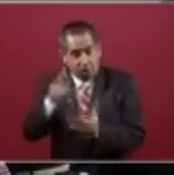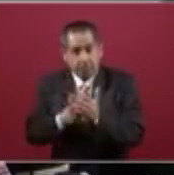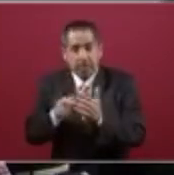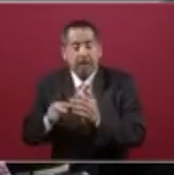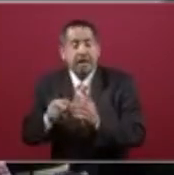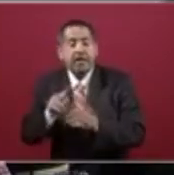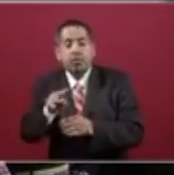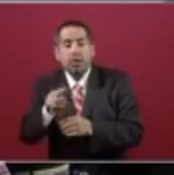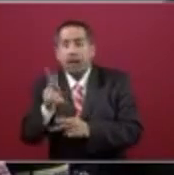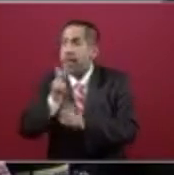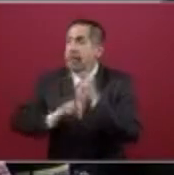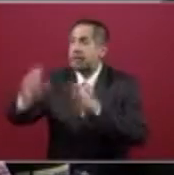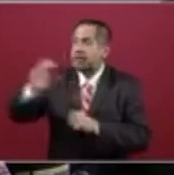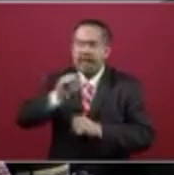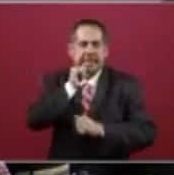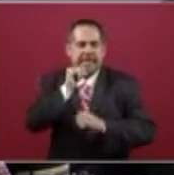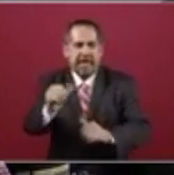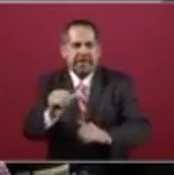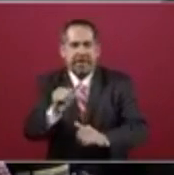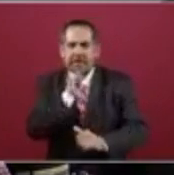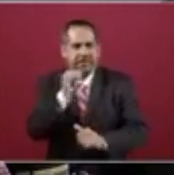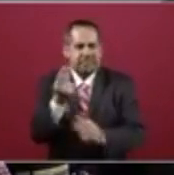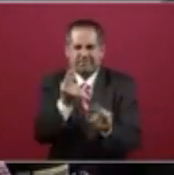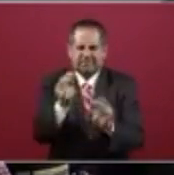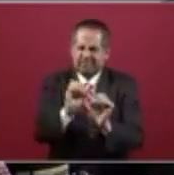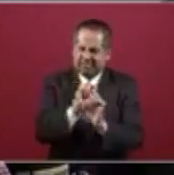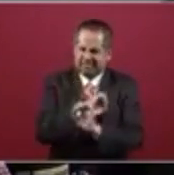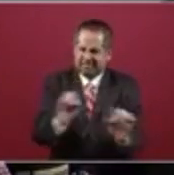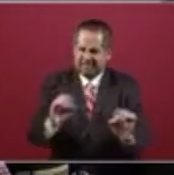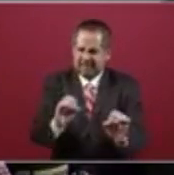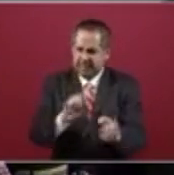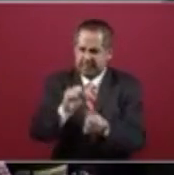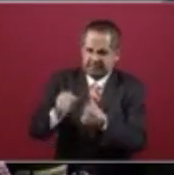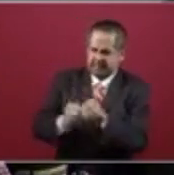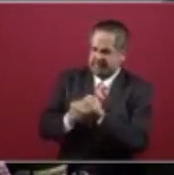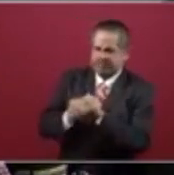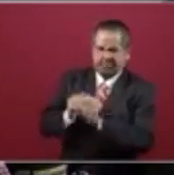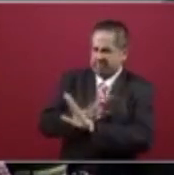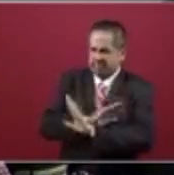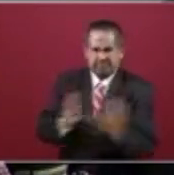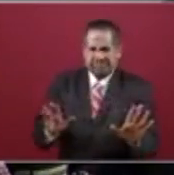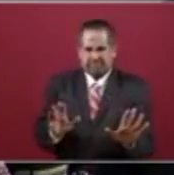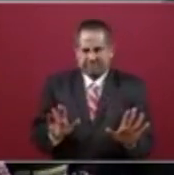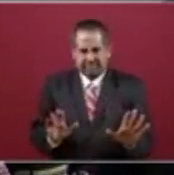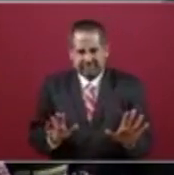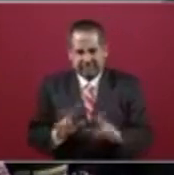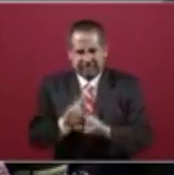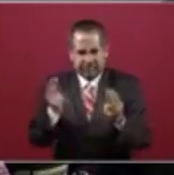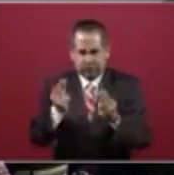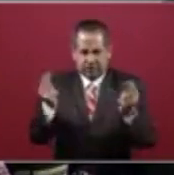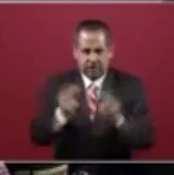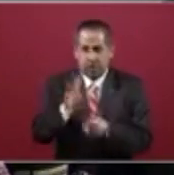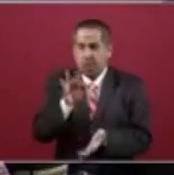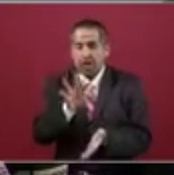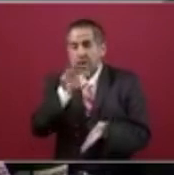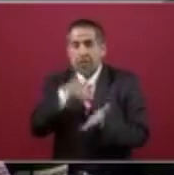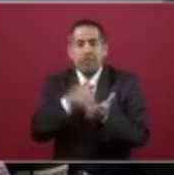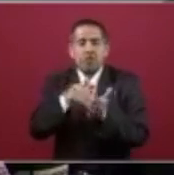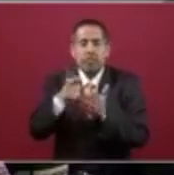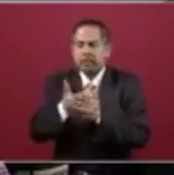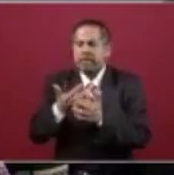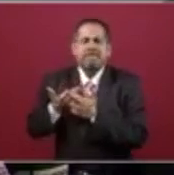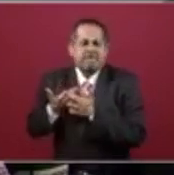se contrajo deuda. Al contrario, se hizo una amortización del orden de 45 mil millones de pesos y hay